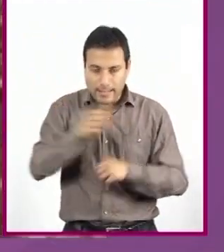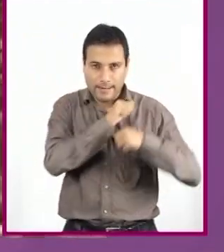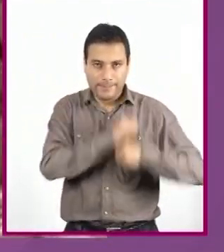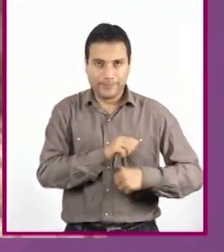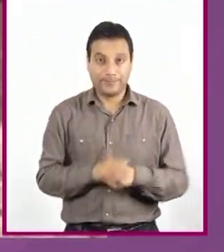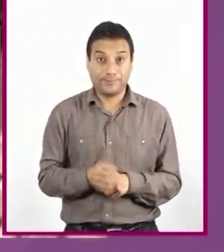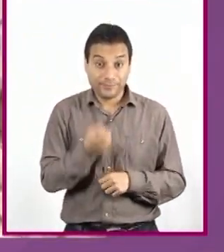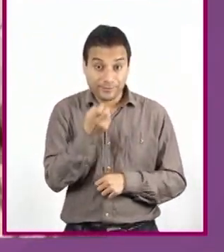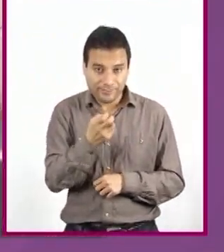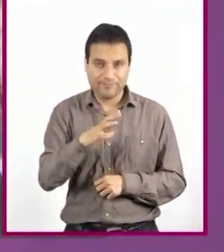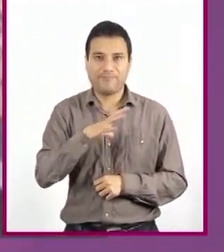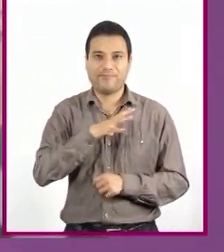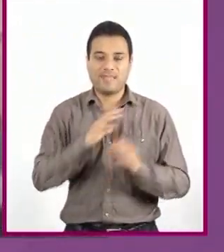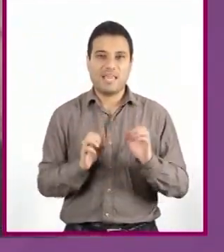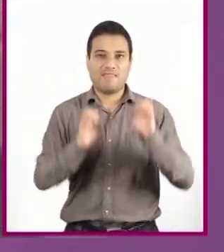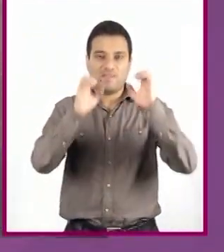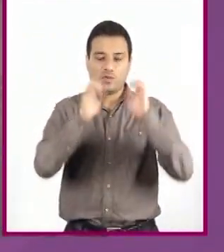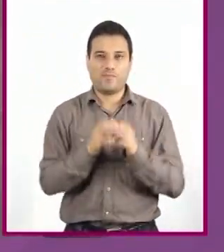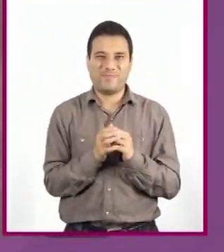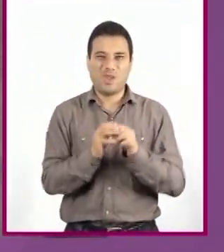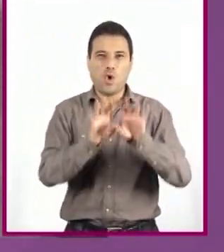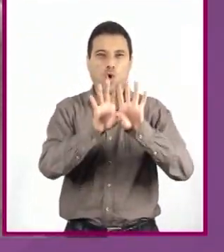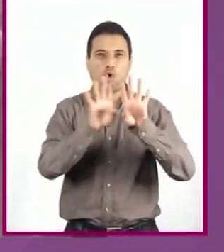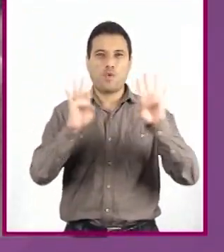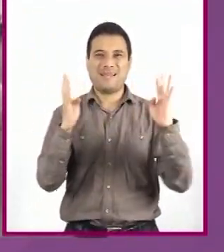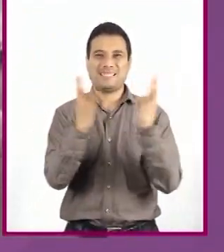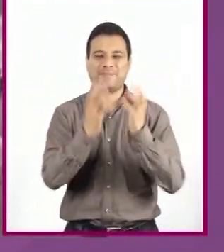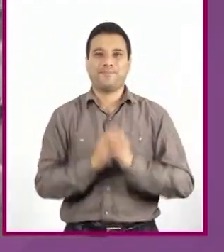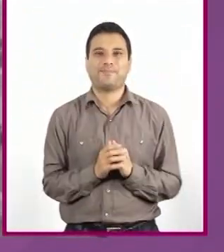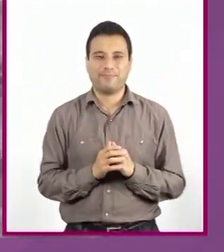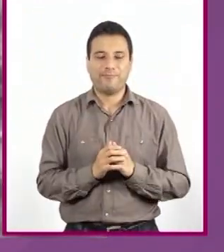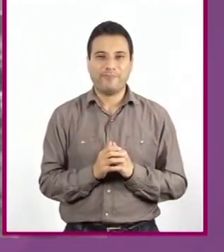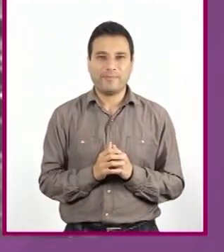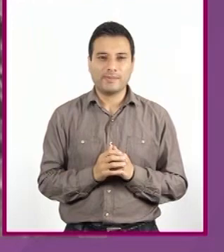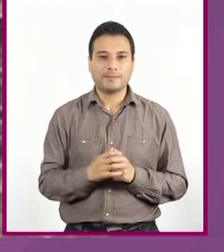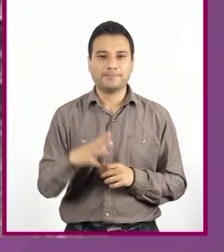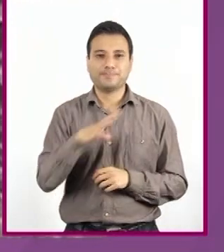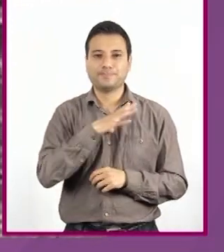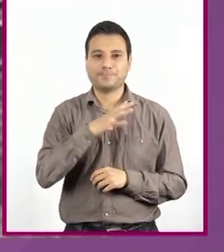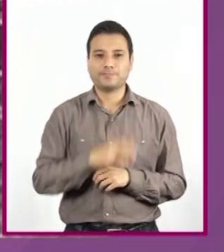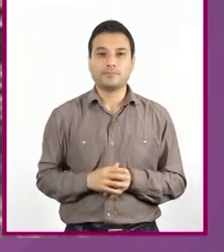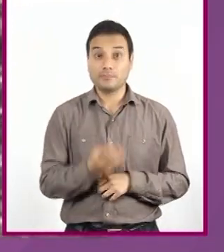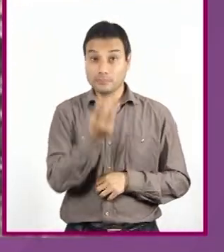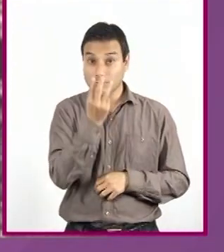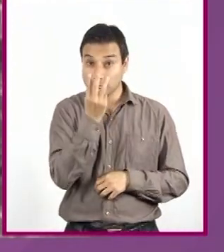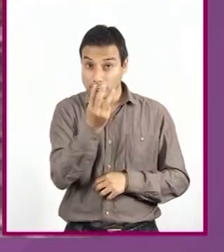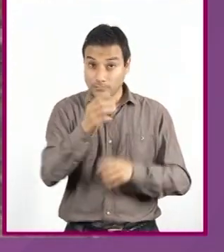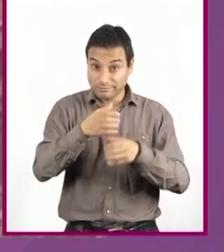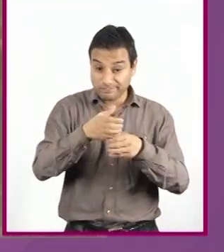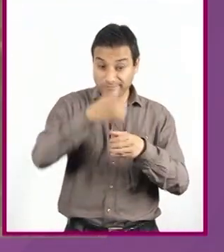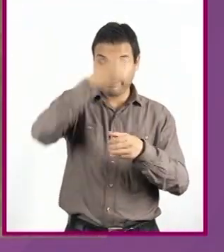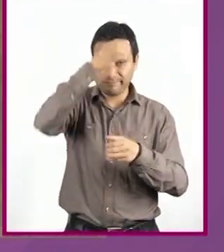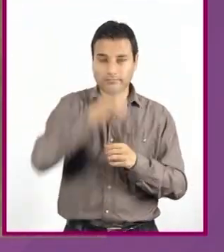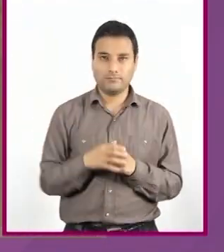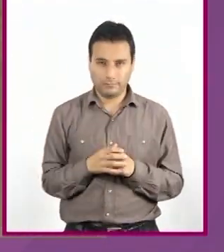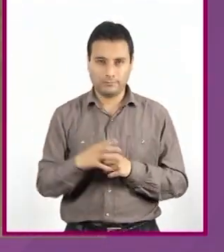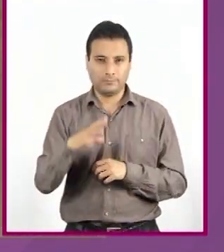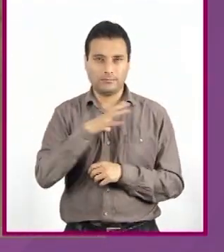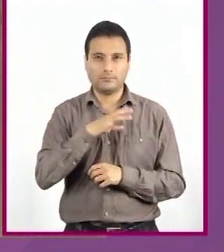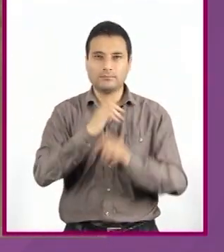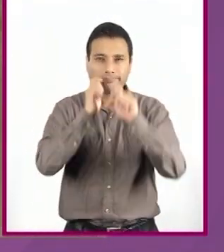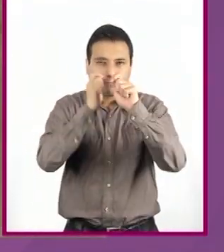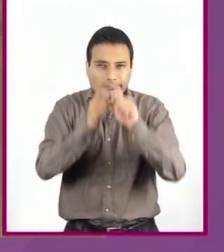encuentra el edificio de las columnas, cuya fachada oriente tenía 3 grandes columnas con bajos relieves en los